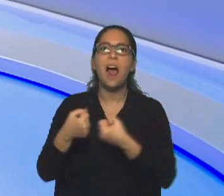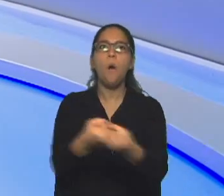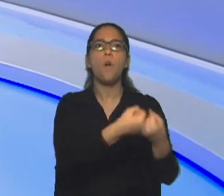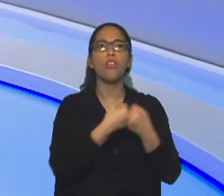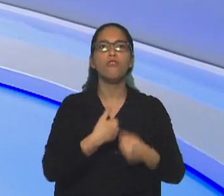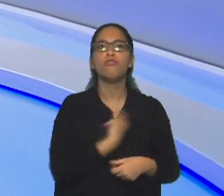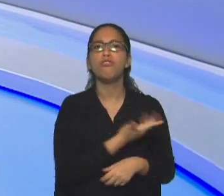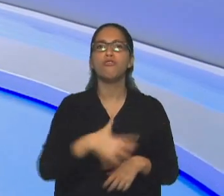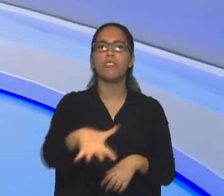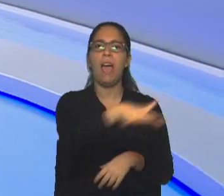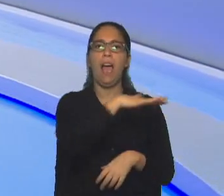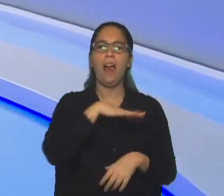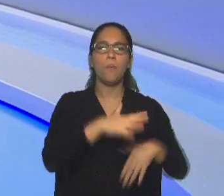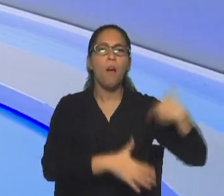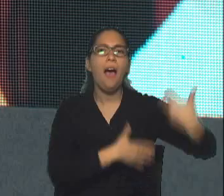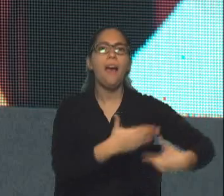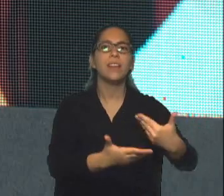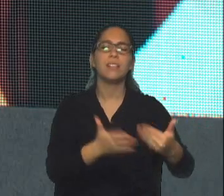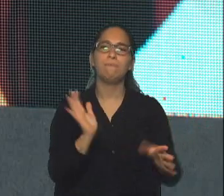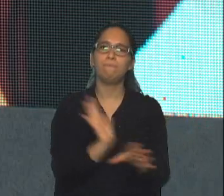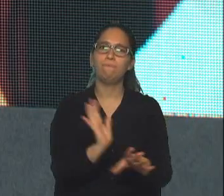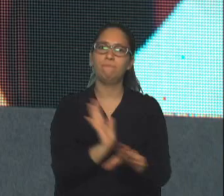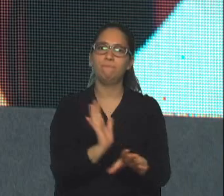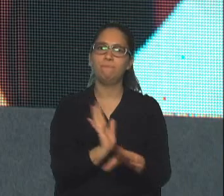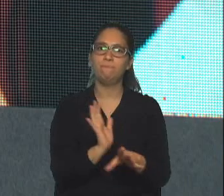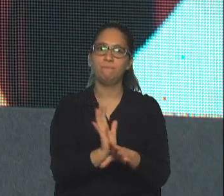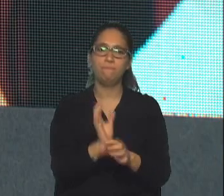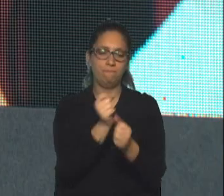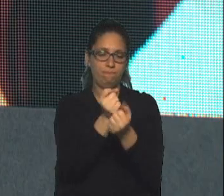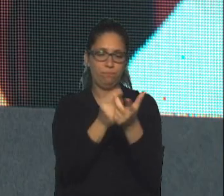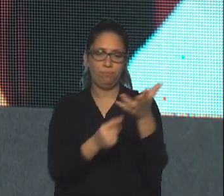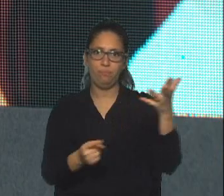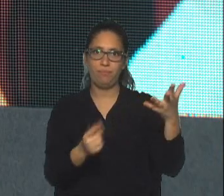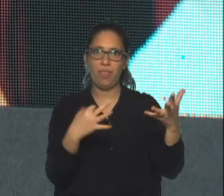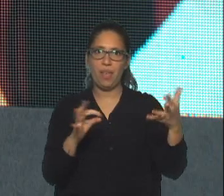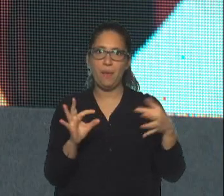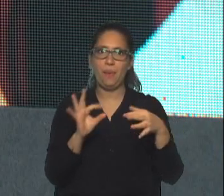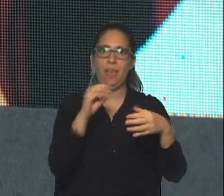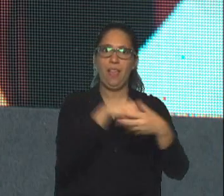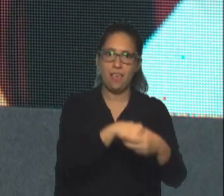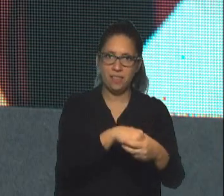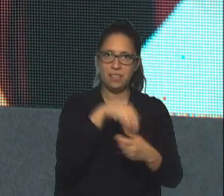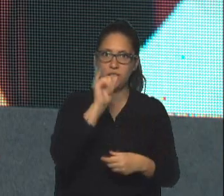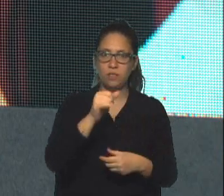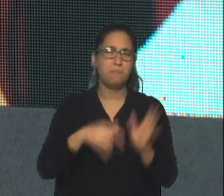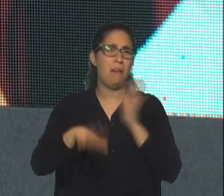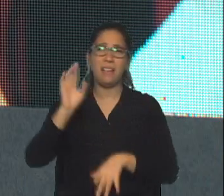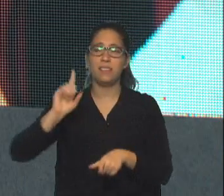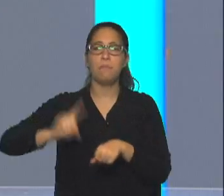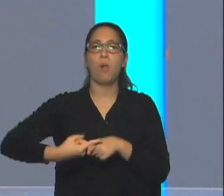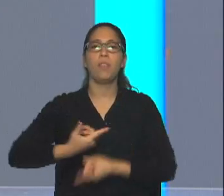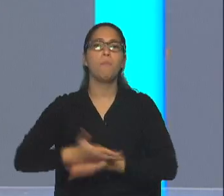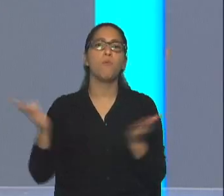sociales no y cuando se habla de avanzar y los avances tienen muchos componentes que tienen que acompañar y sobre todo las políticas públicas no